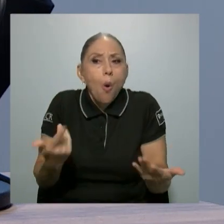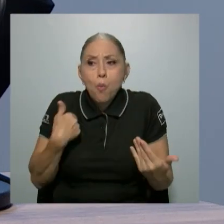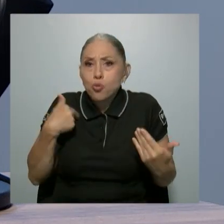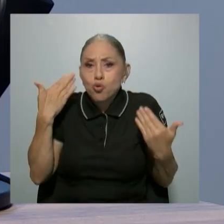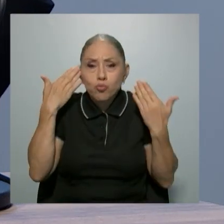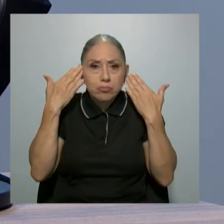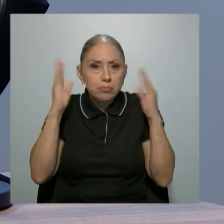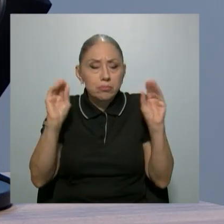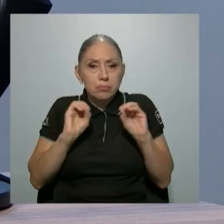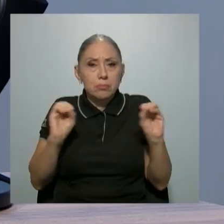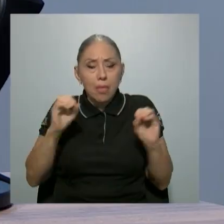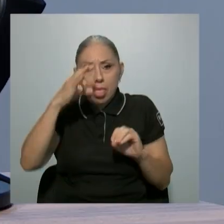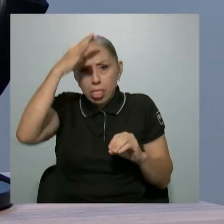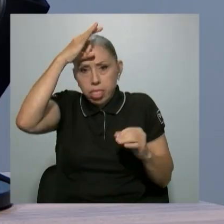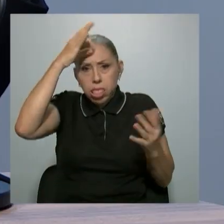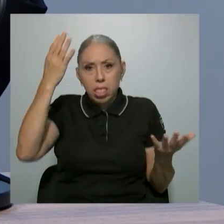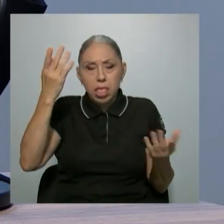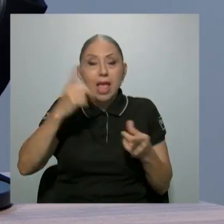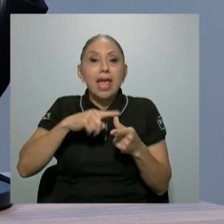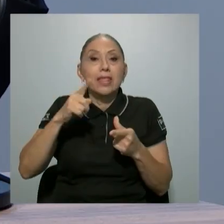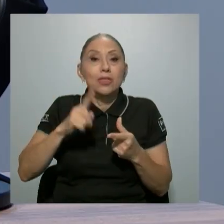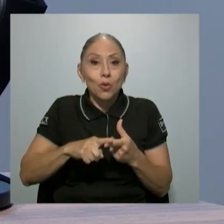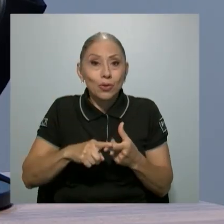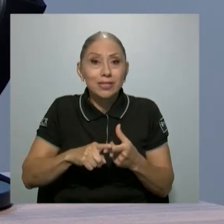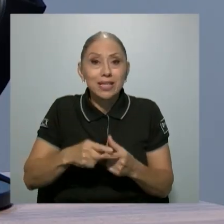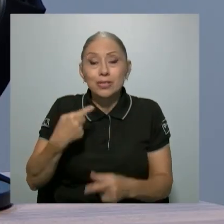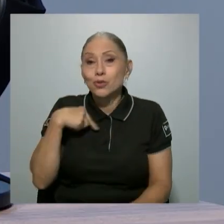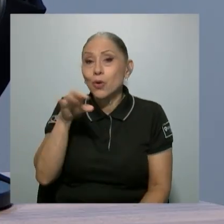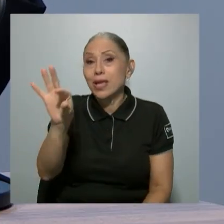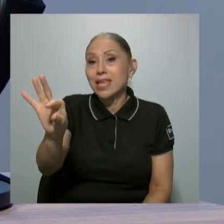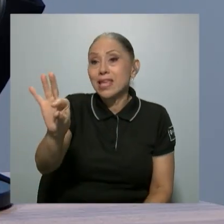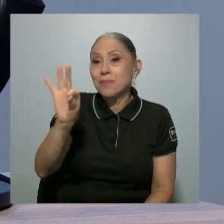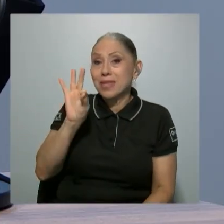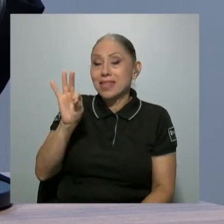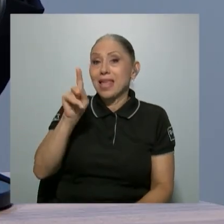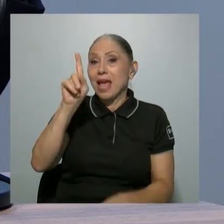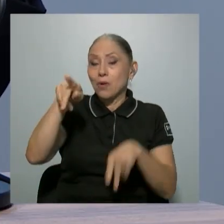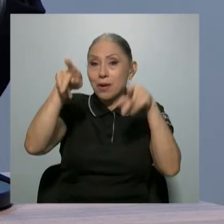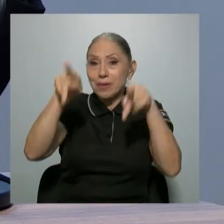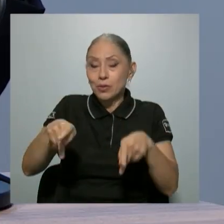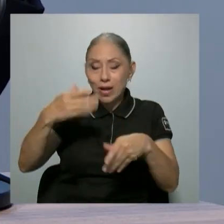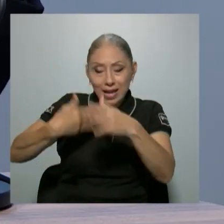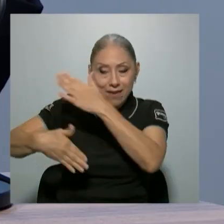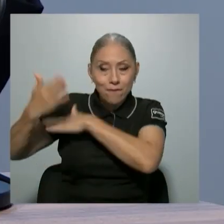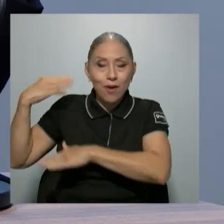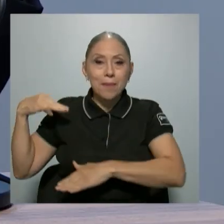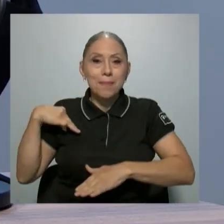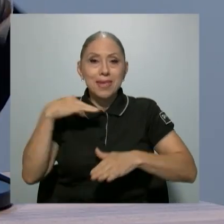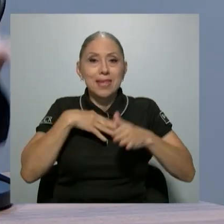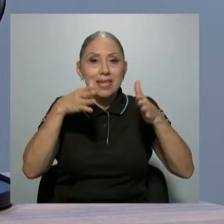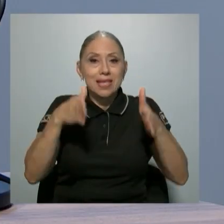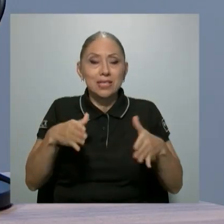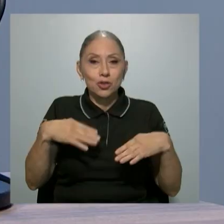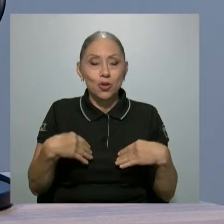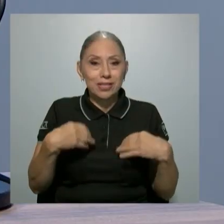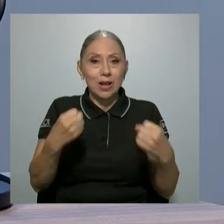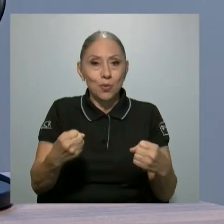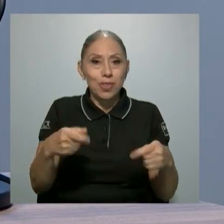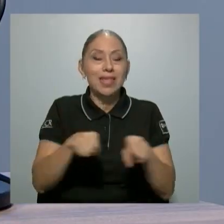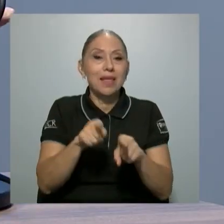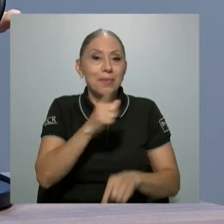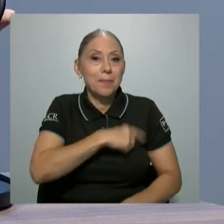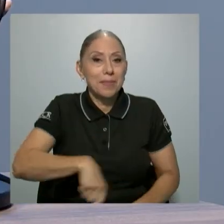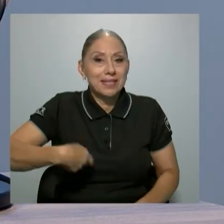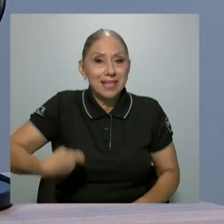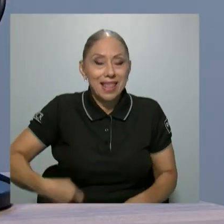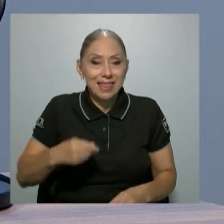Entonces, tuve aquí invitado a alguien que fue ministro de Salud y presidente de la Caja, y le decía,